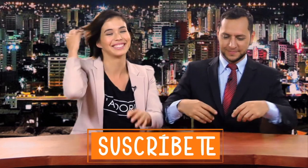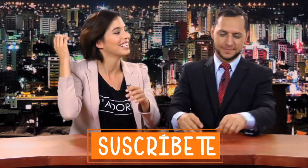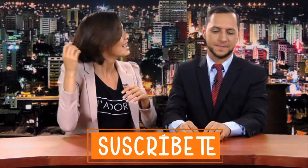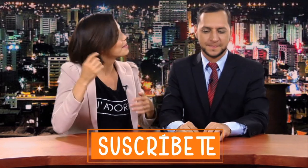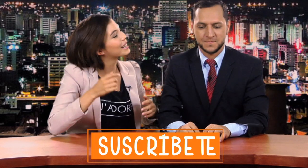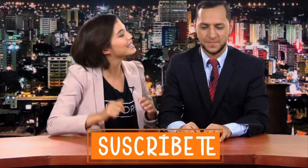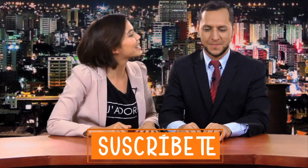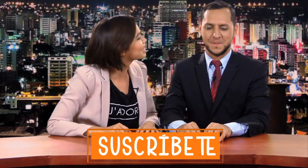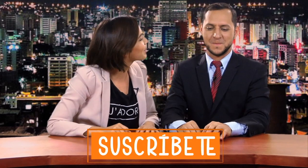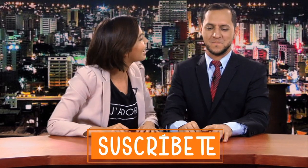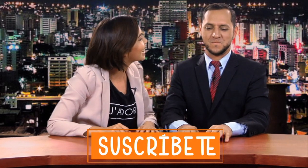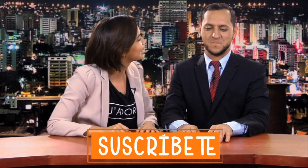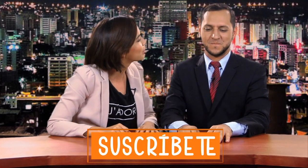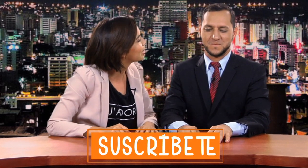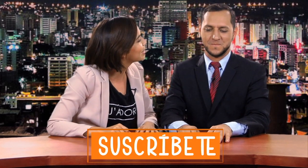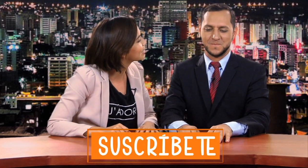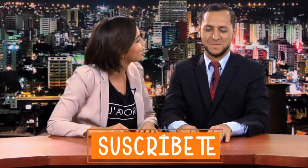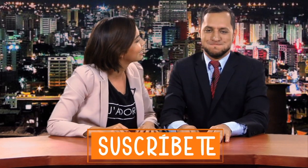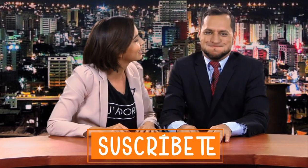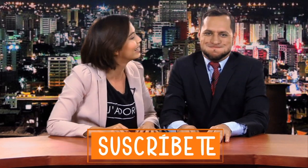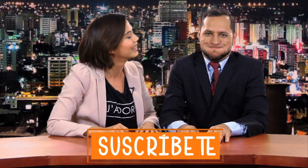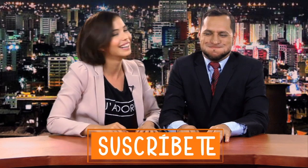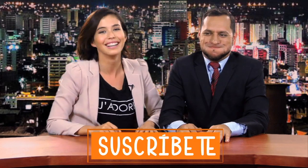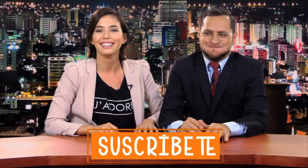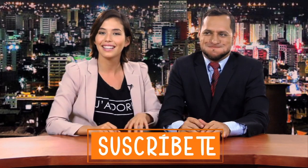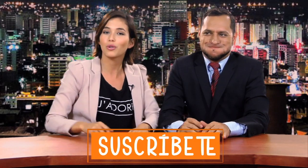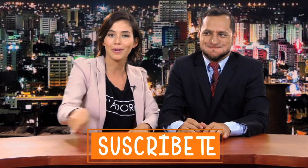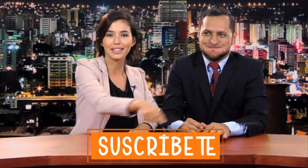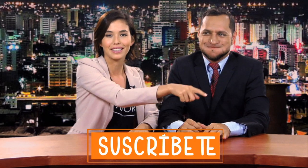¿Por qué sigues diciendo que es like y suscribirse? Suscríbete aquí.